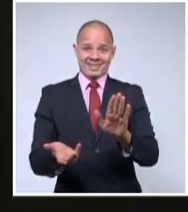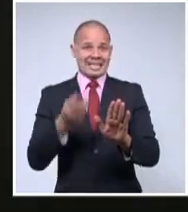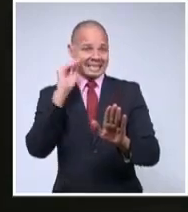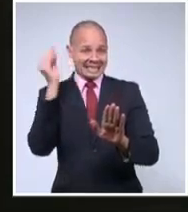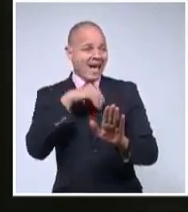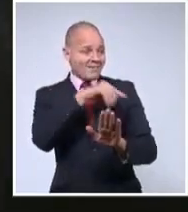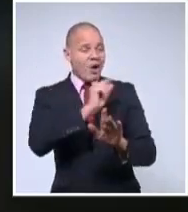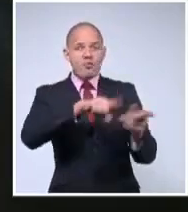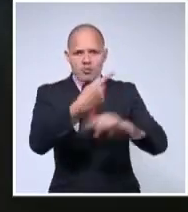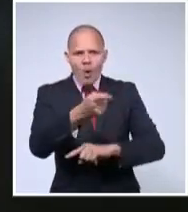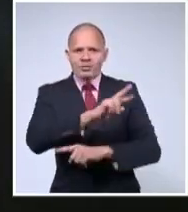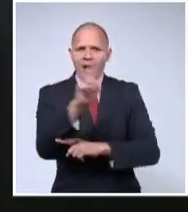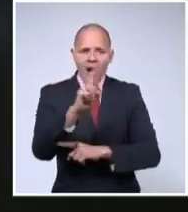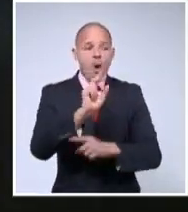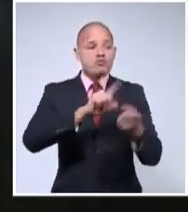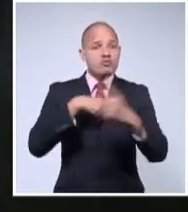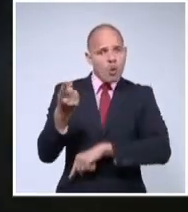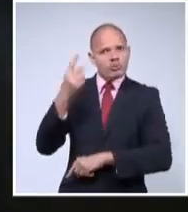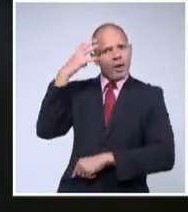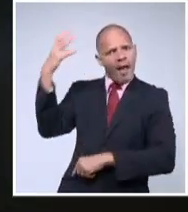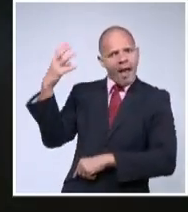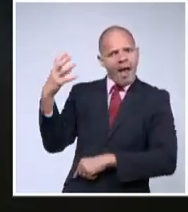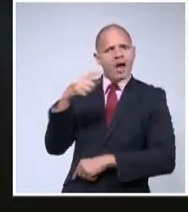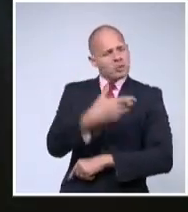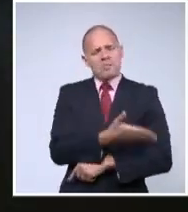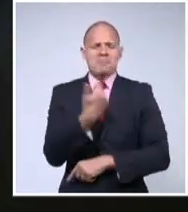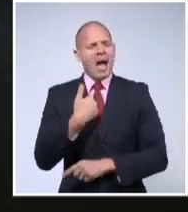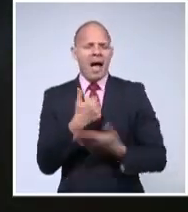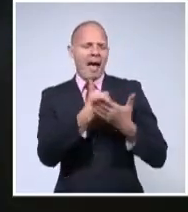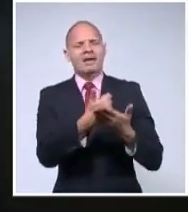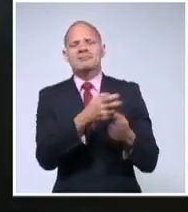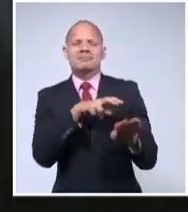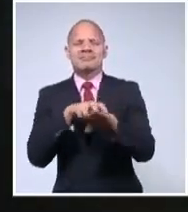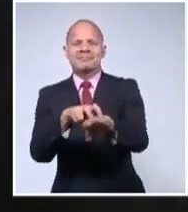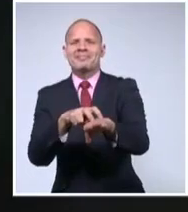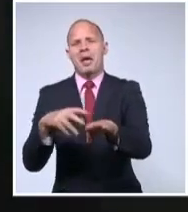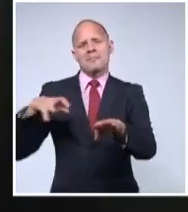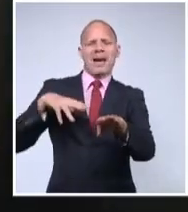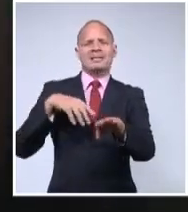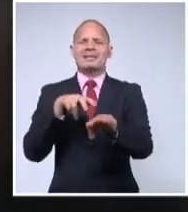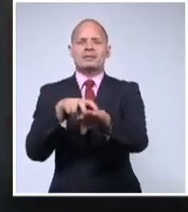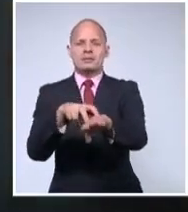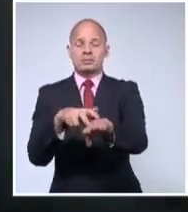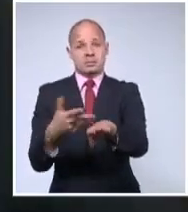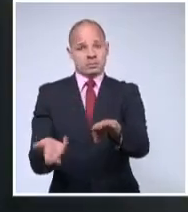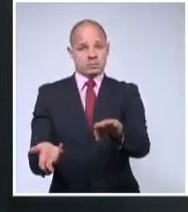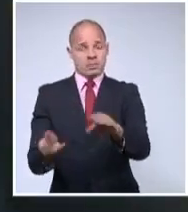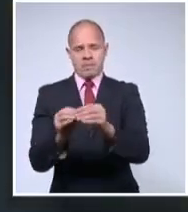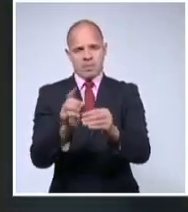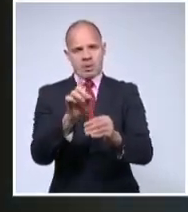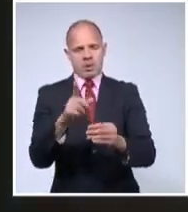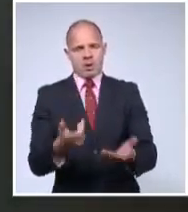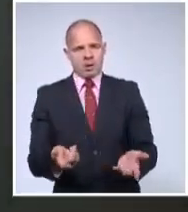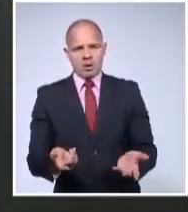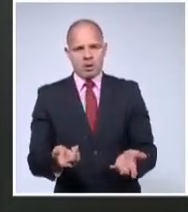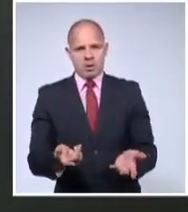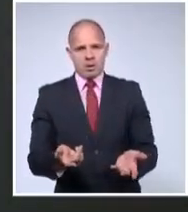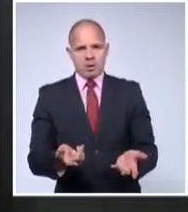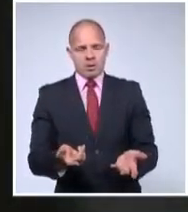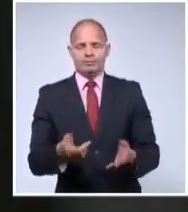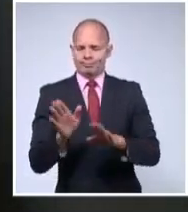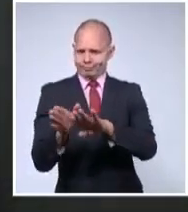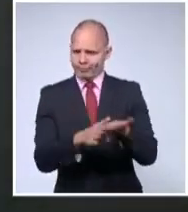pueblo recordará, porque se ha publicado, que cuando ocurría estos incidentes en San Isidro, hubo un individuo que no